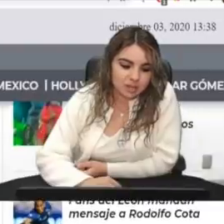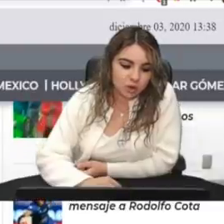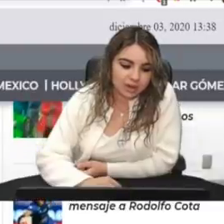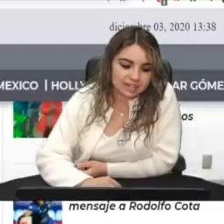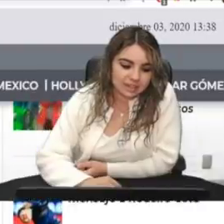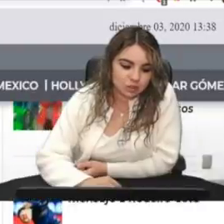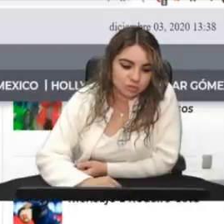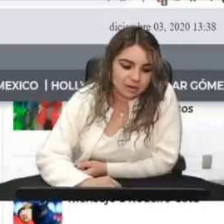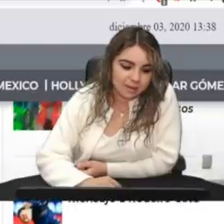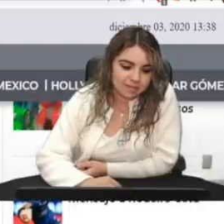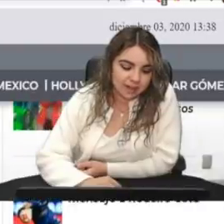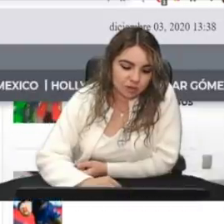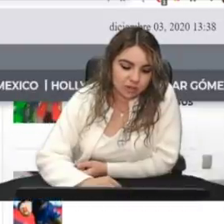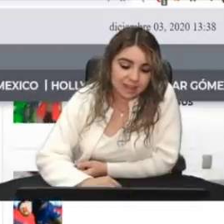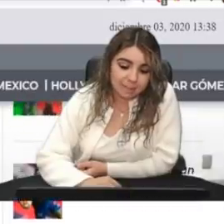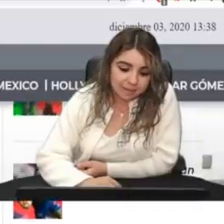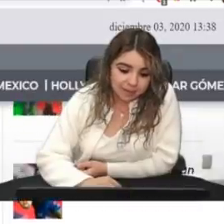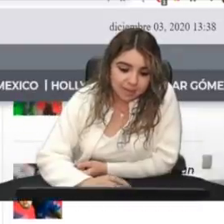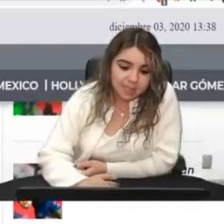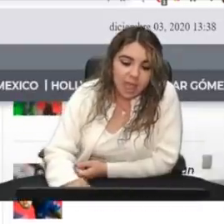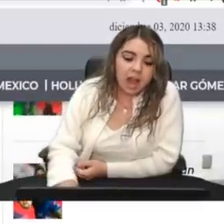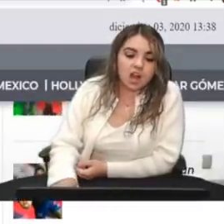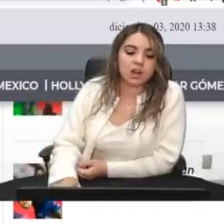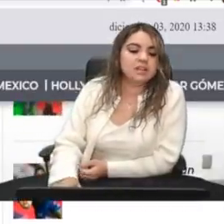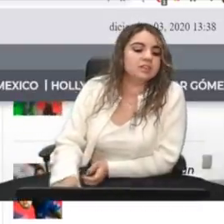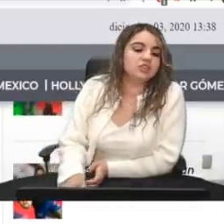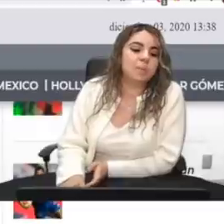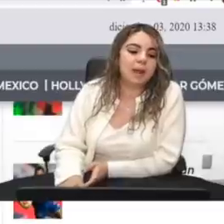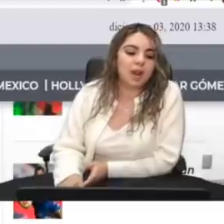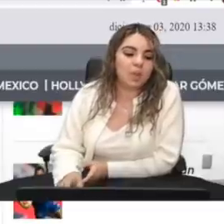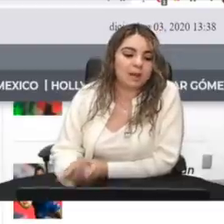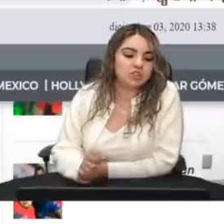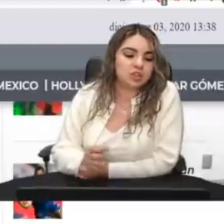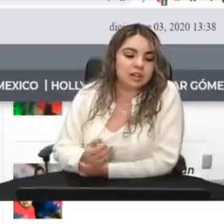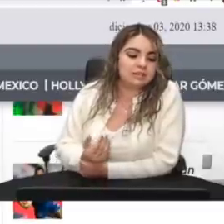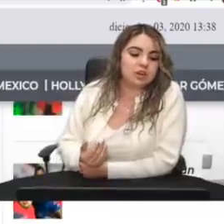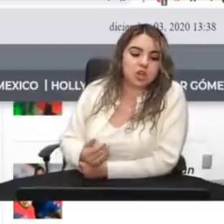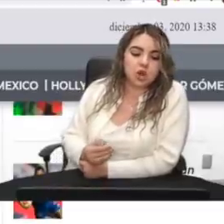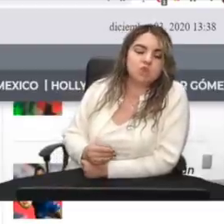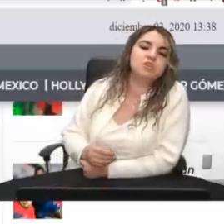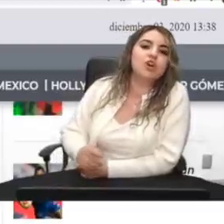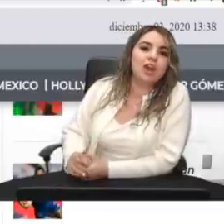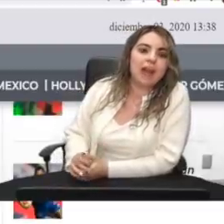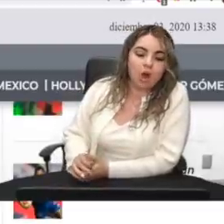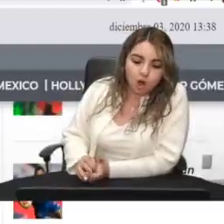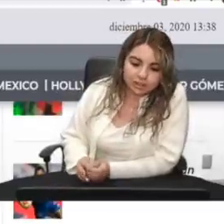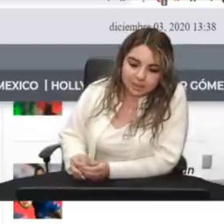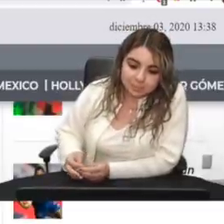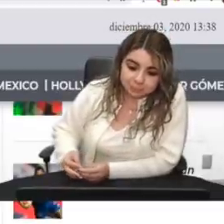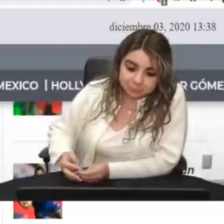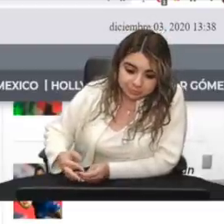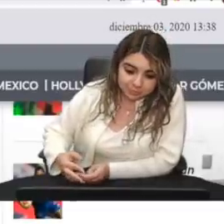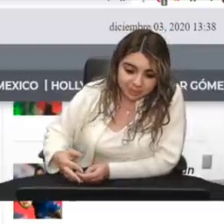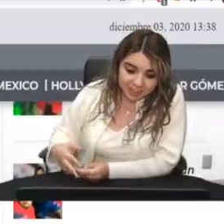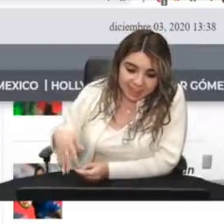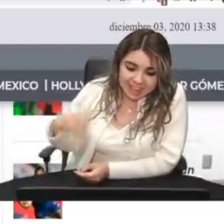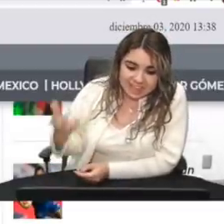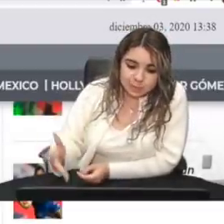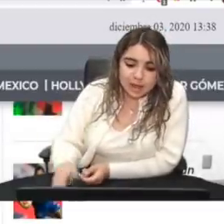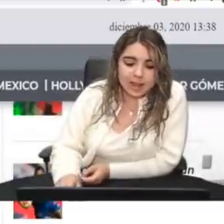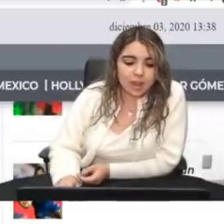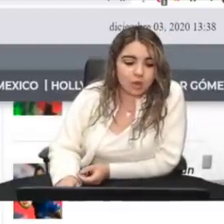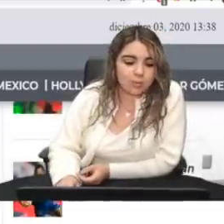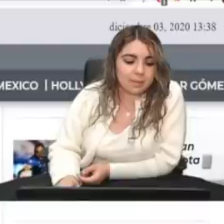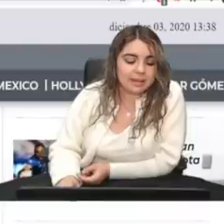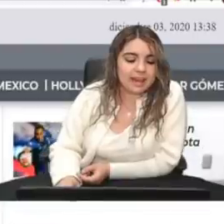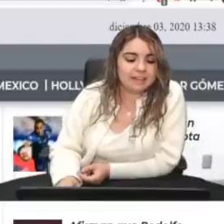de México, en este 2020 a causa de la pandemia, la Organización para la Cooperación y el Desarrollo Económico, la OCDE,